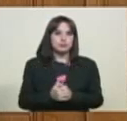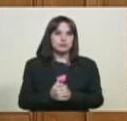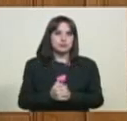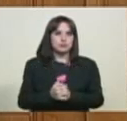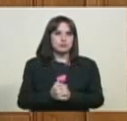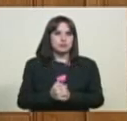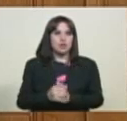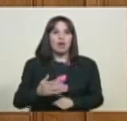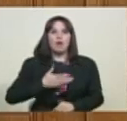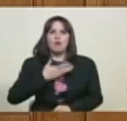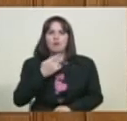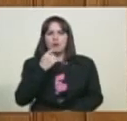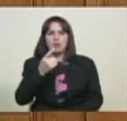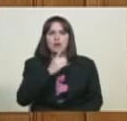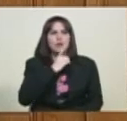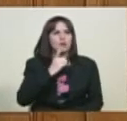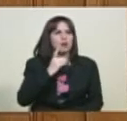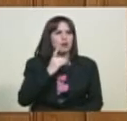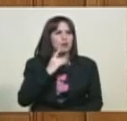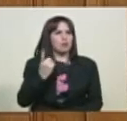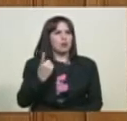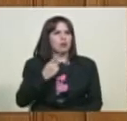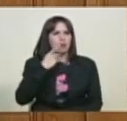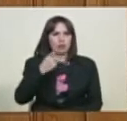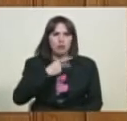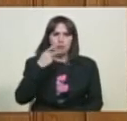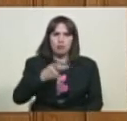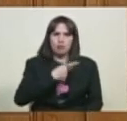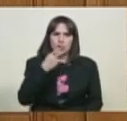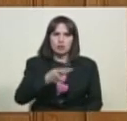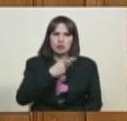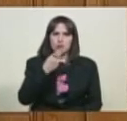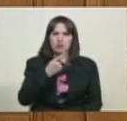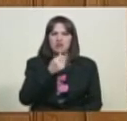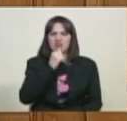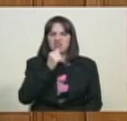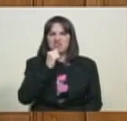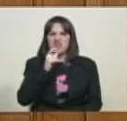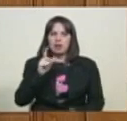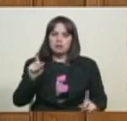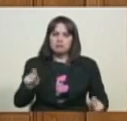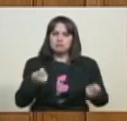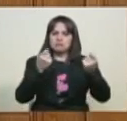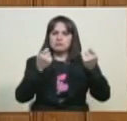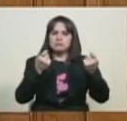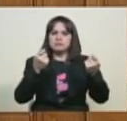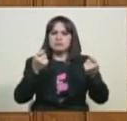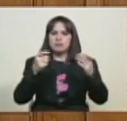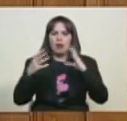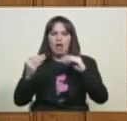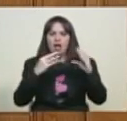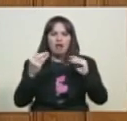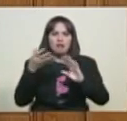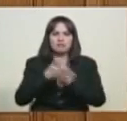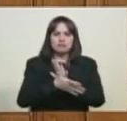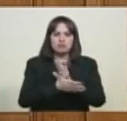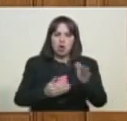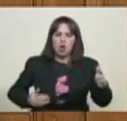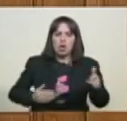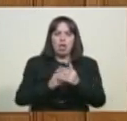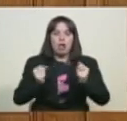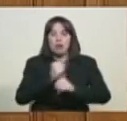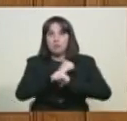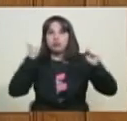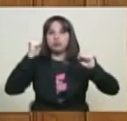puede llamar en la lucha política por el poder a quien intenta asesinar a su oponente colocándole una